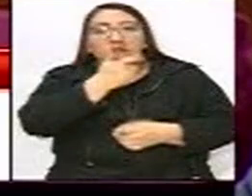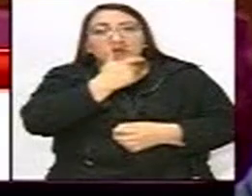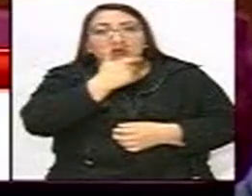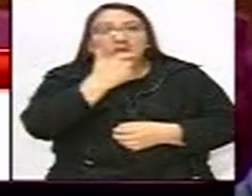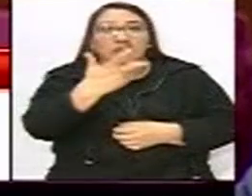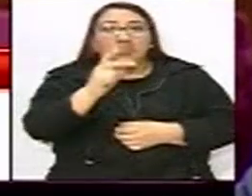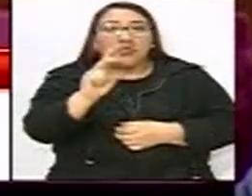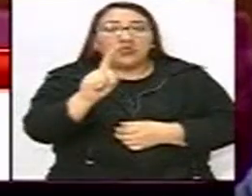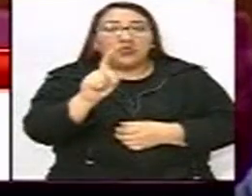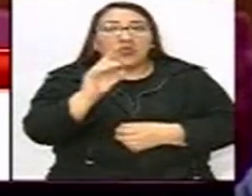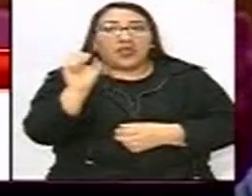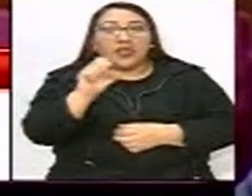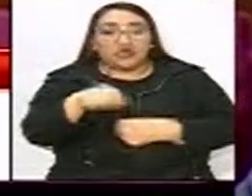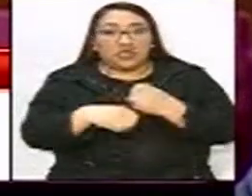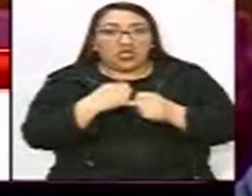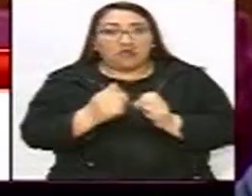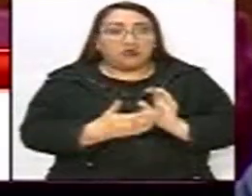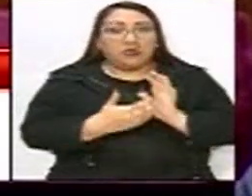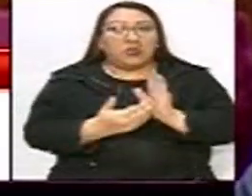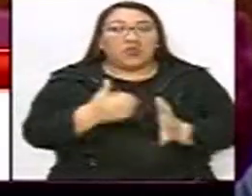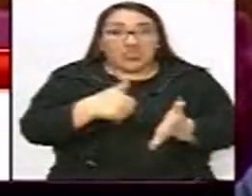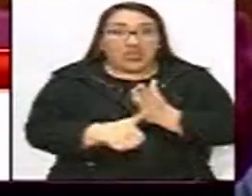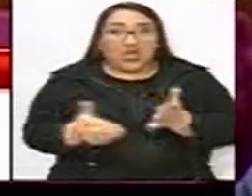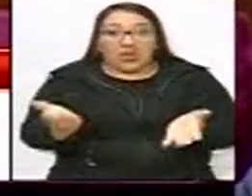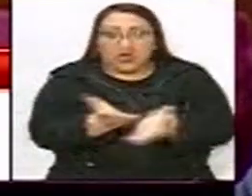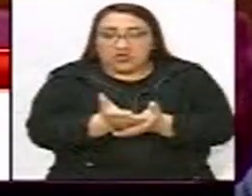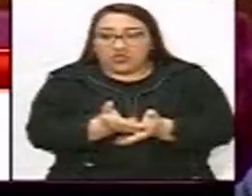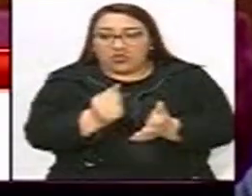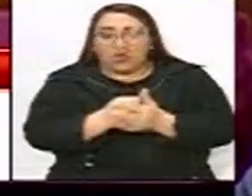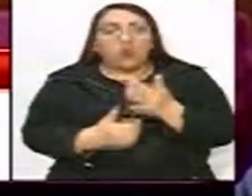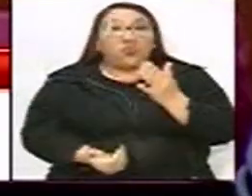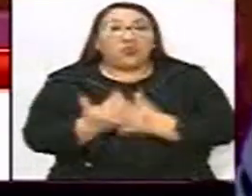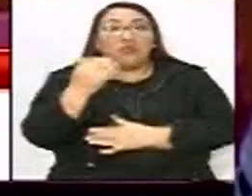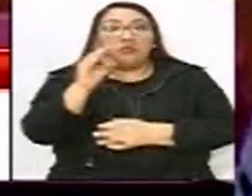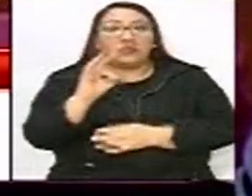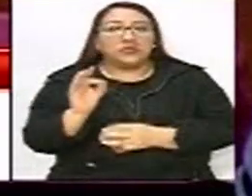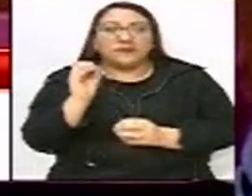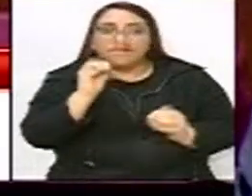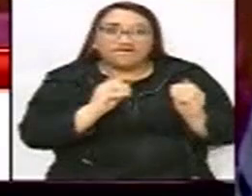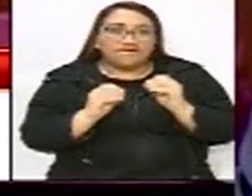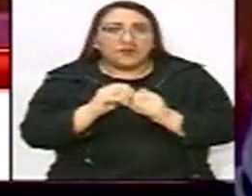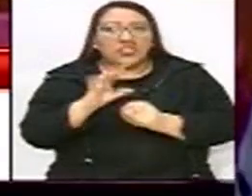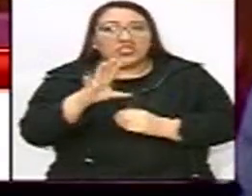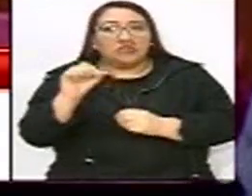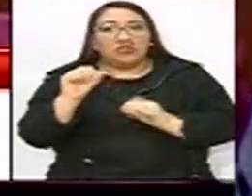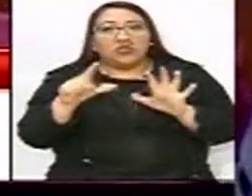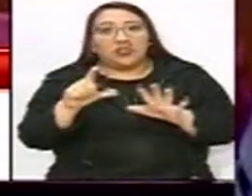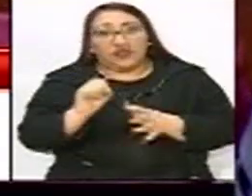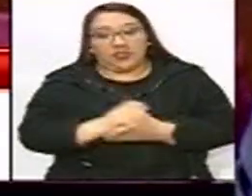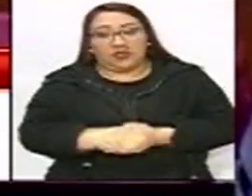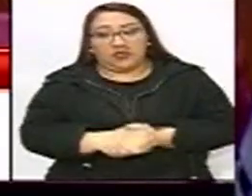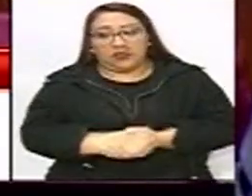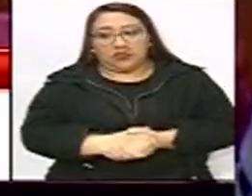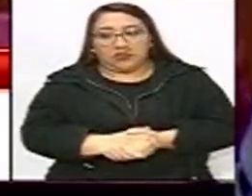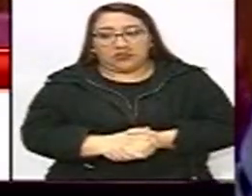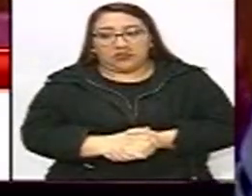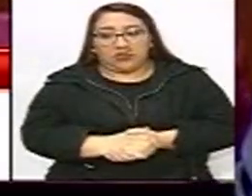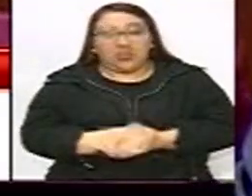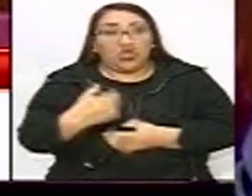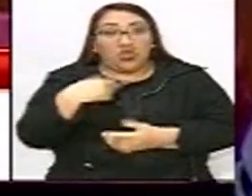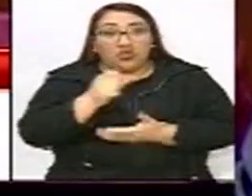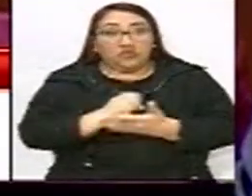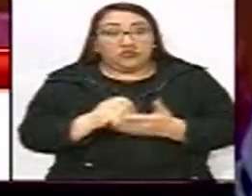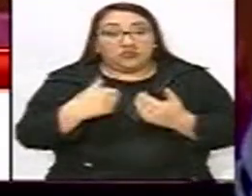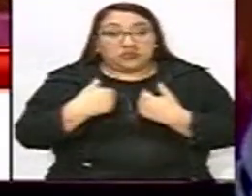el 31 de enero de este año, presentó una carta con la nueva tarifa reajustada a 5 soles 70. Por el contrato,